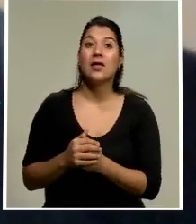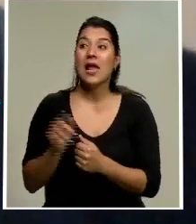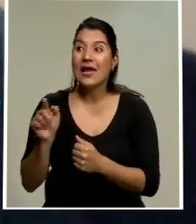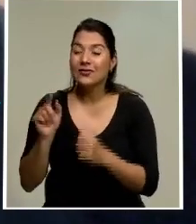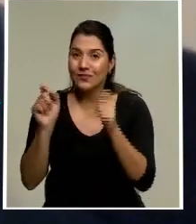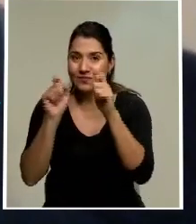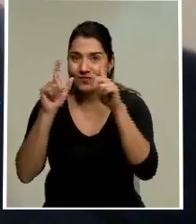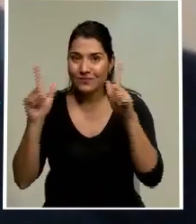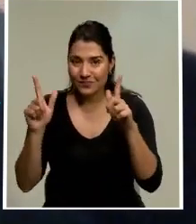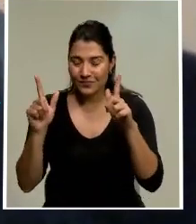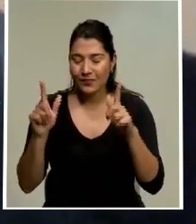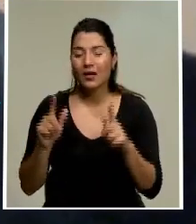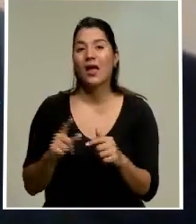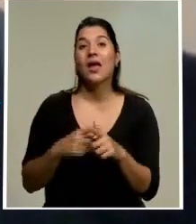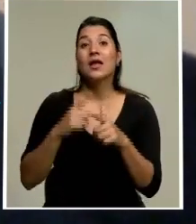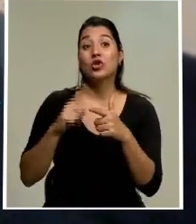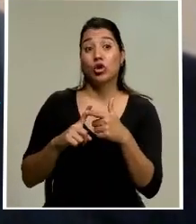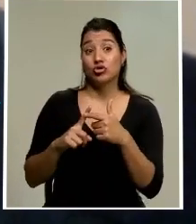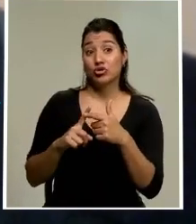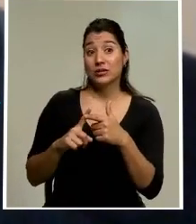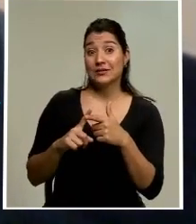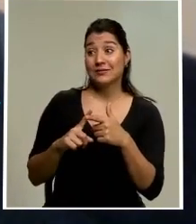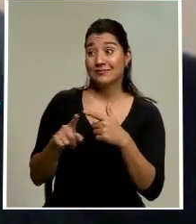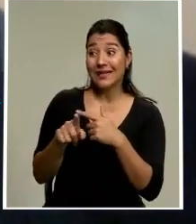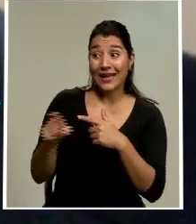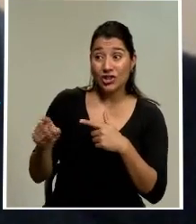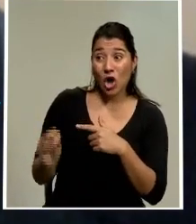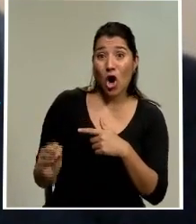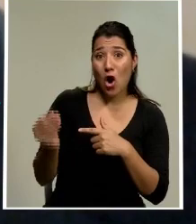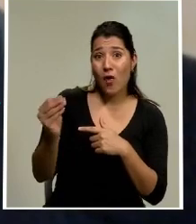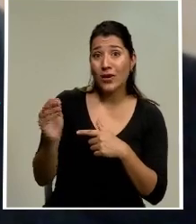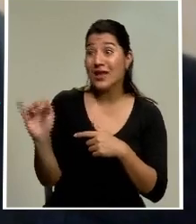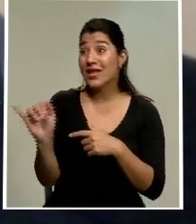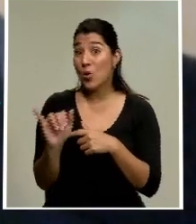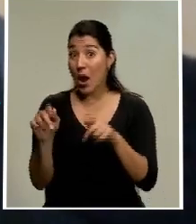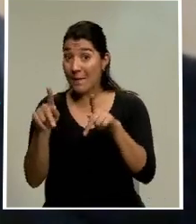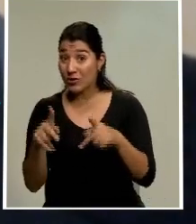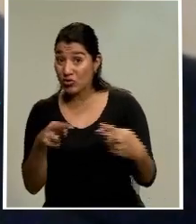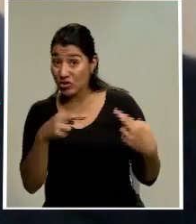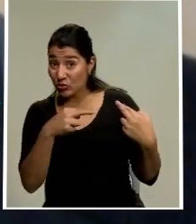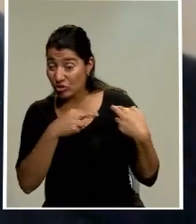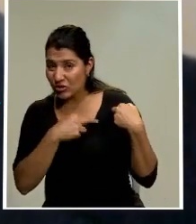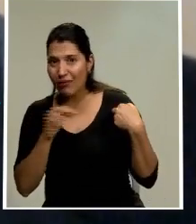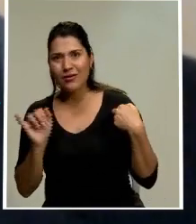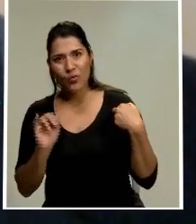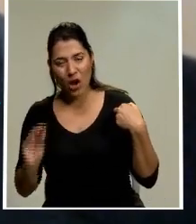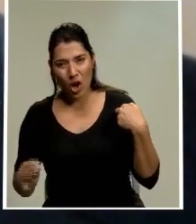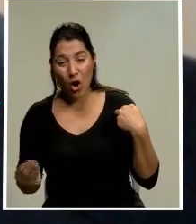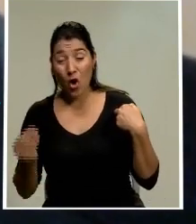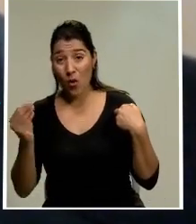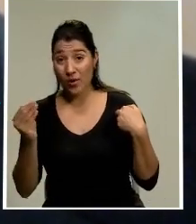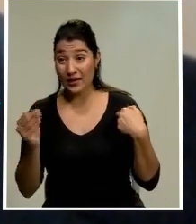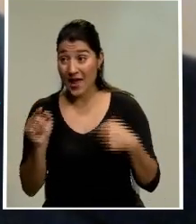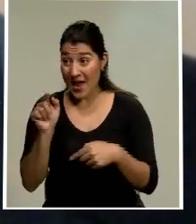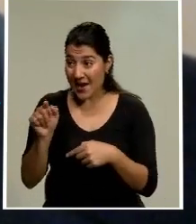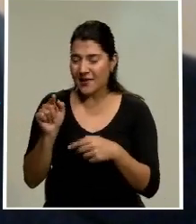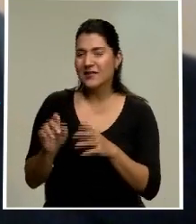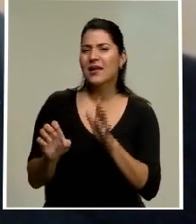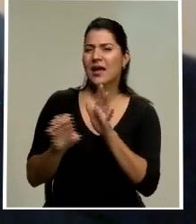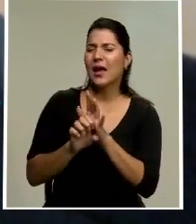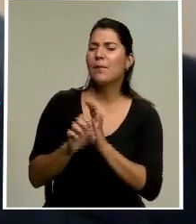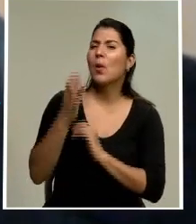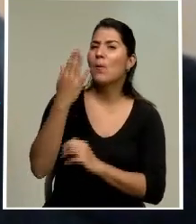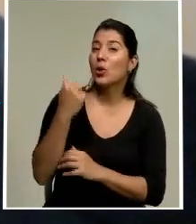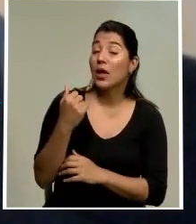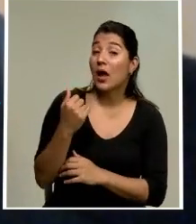las víctimas son personas muy jóvenes. Y más este caso que usted expone, don Ernesto, porque